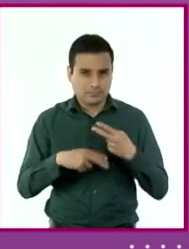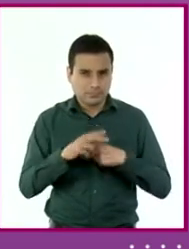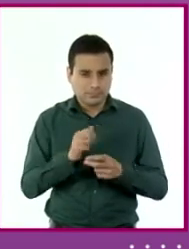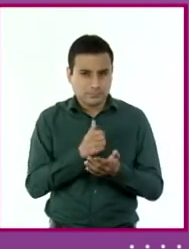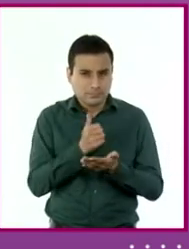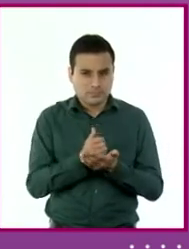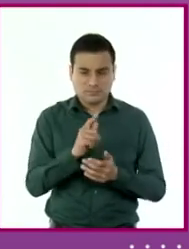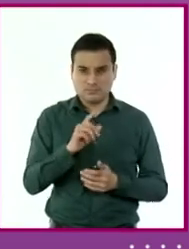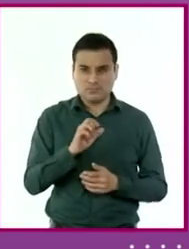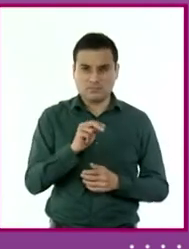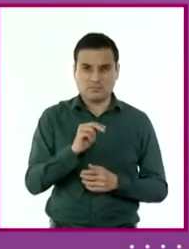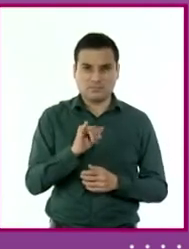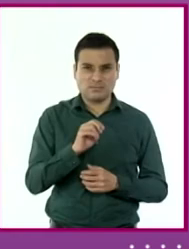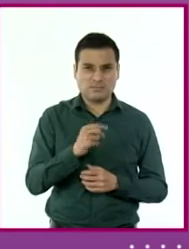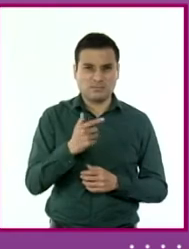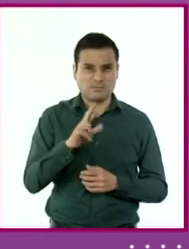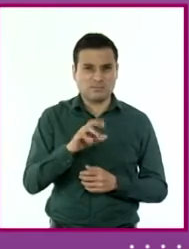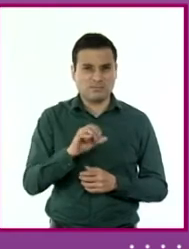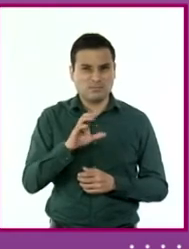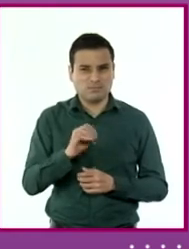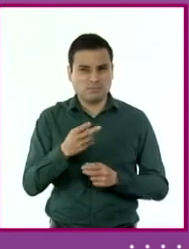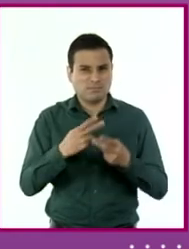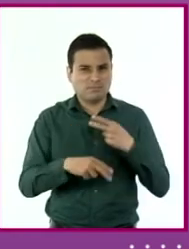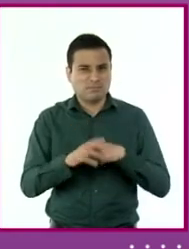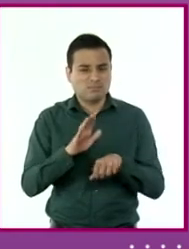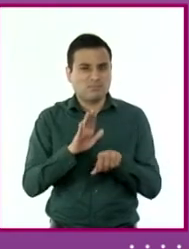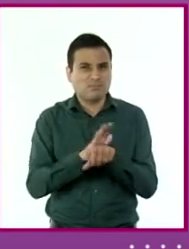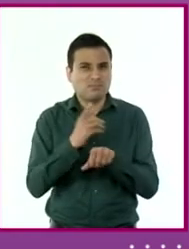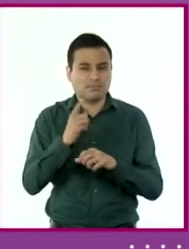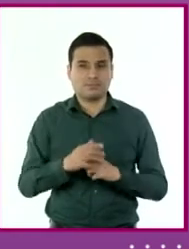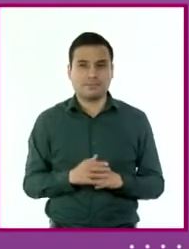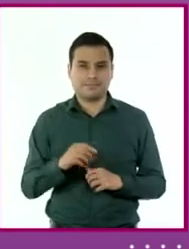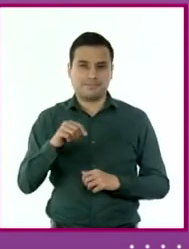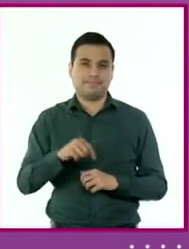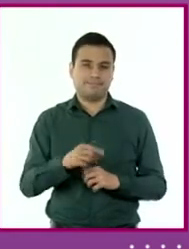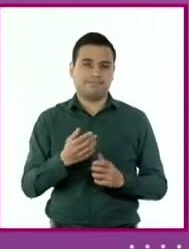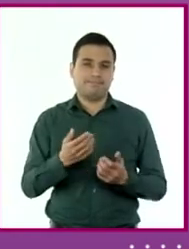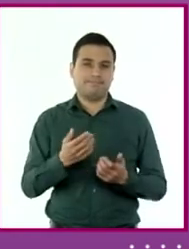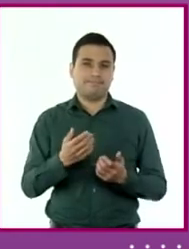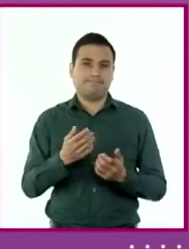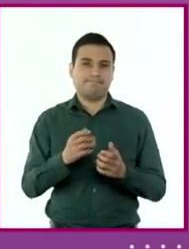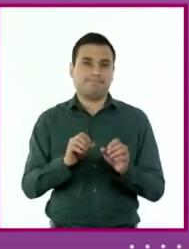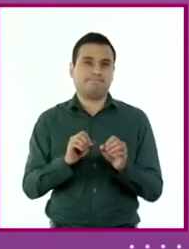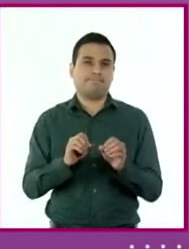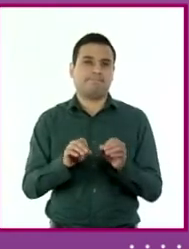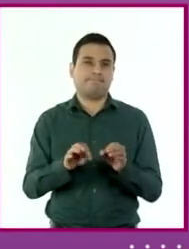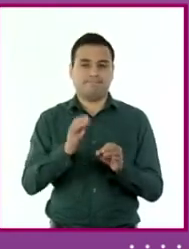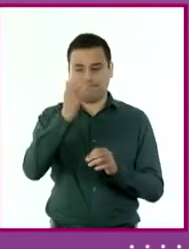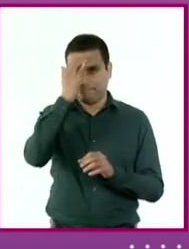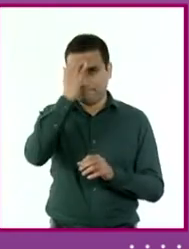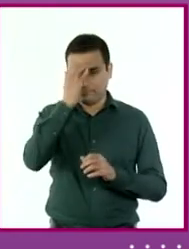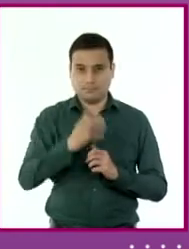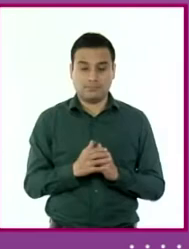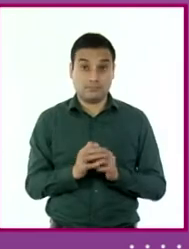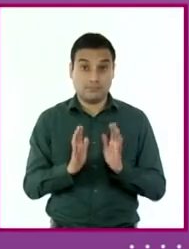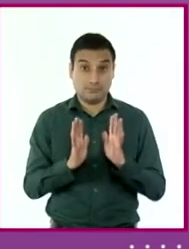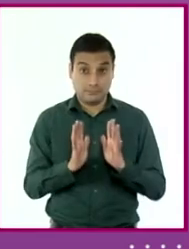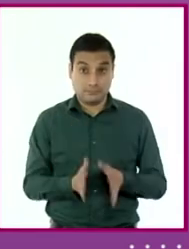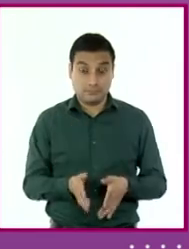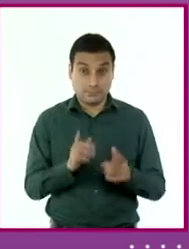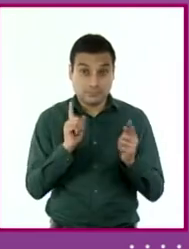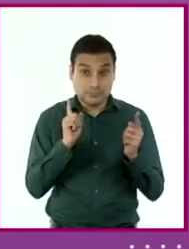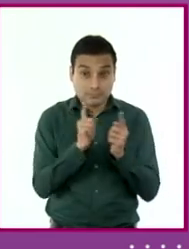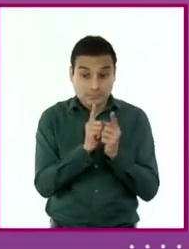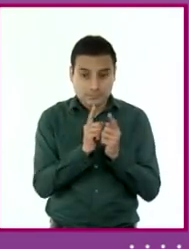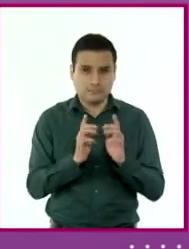Sí. ¿Y a qué vienen? A conocer las instalaciones del centro. ¿Ya hablaste con ellos?